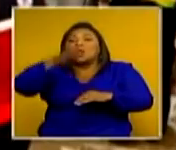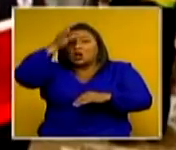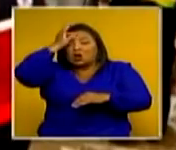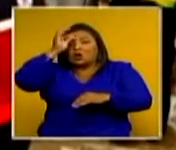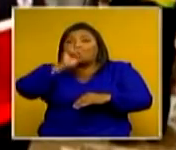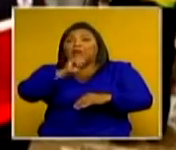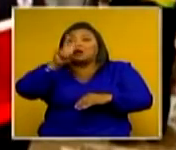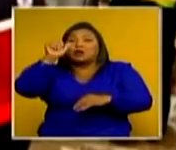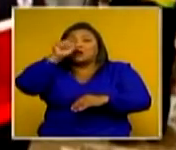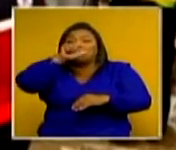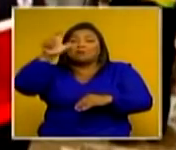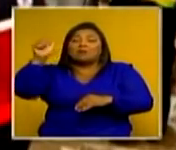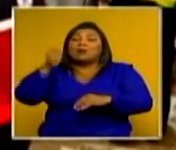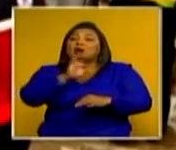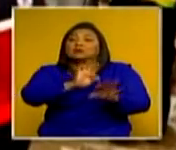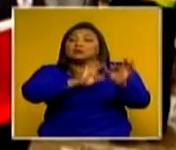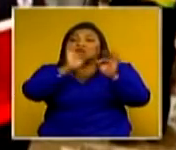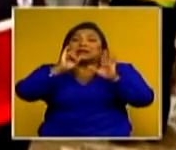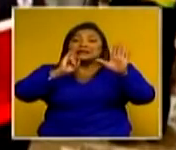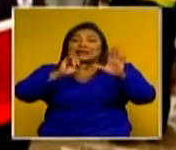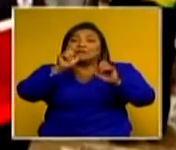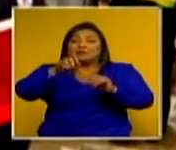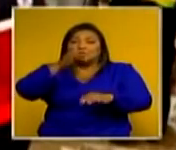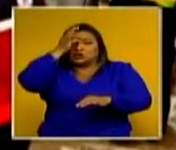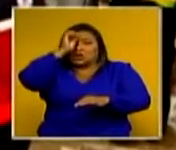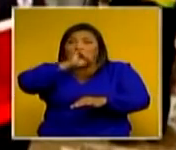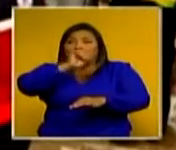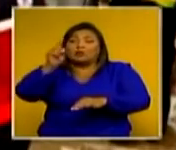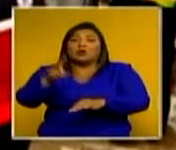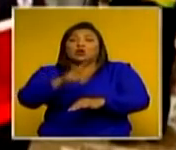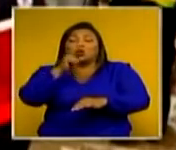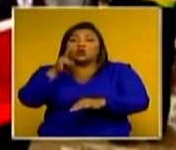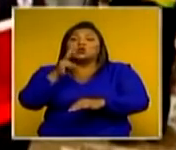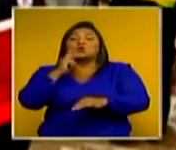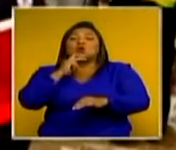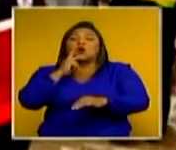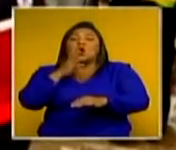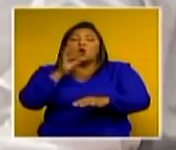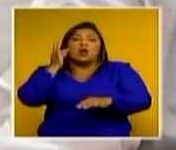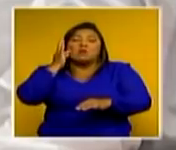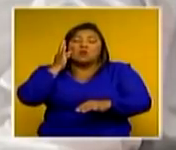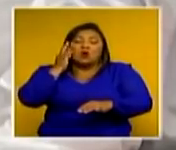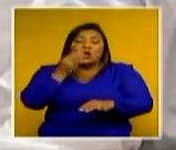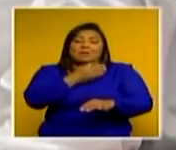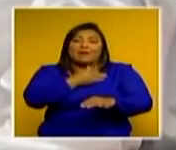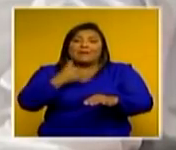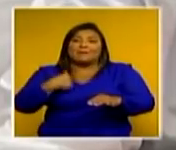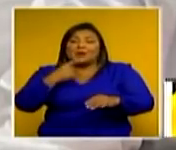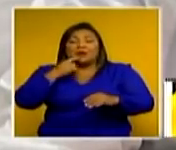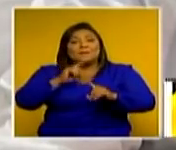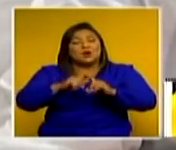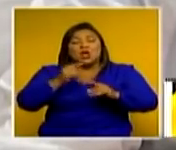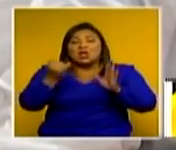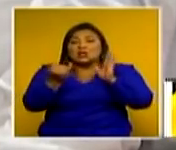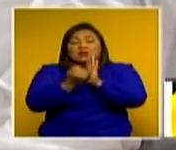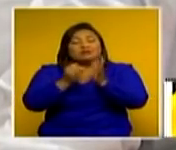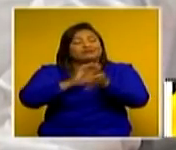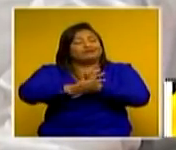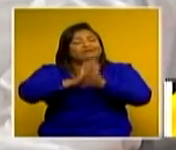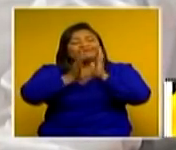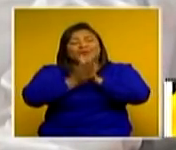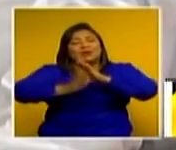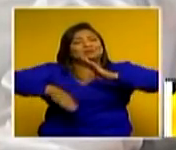recibió a seis pacientes dos en condiciones críticas entre ellos una mujer la cual no tenemos de identificación de